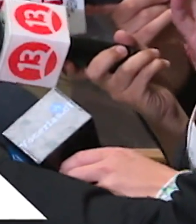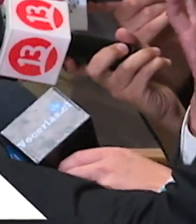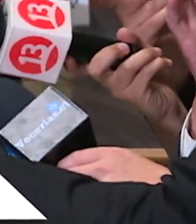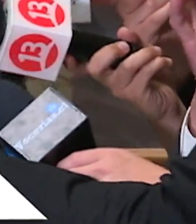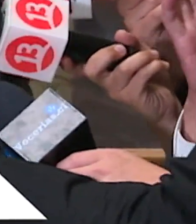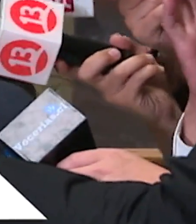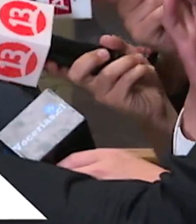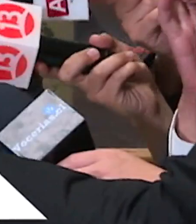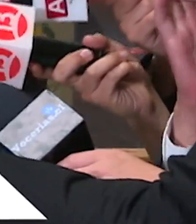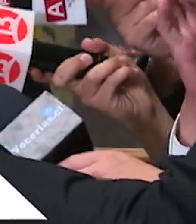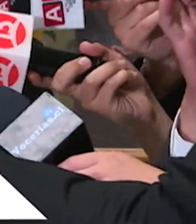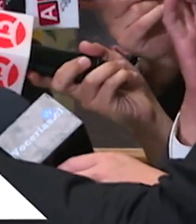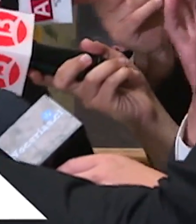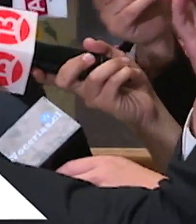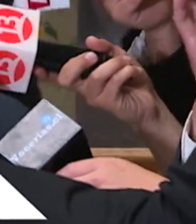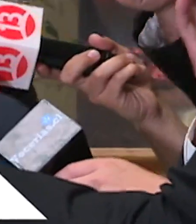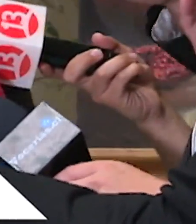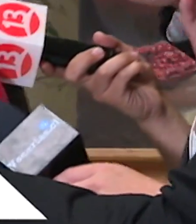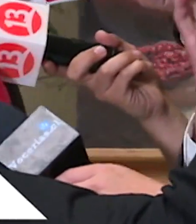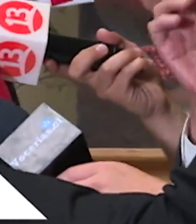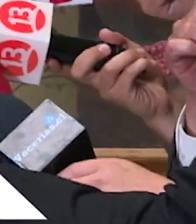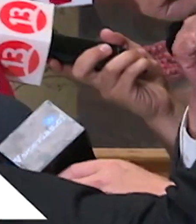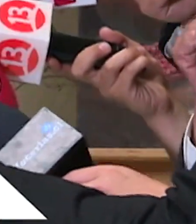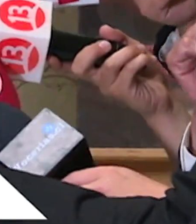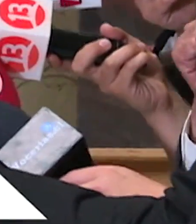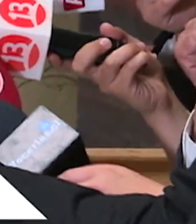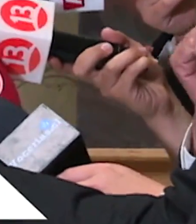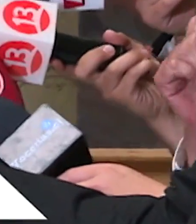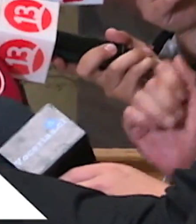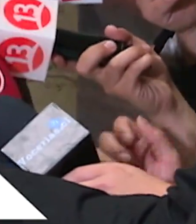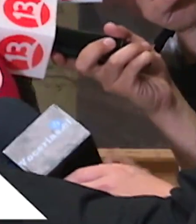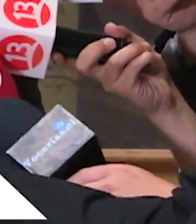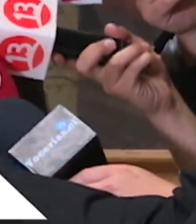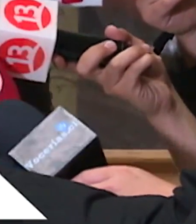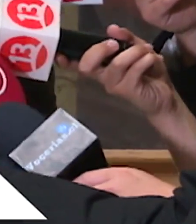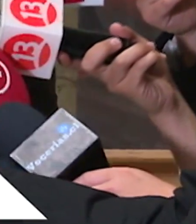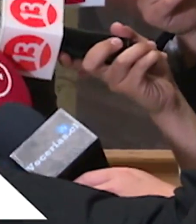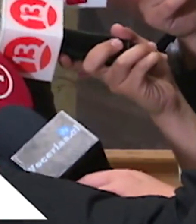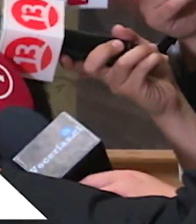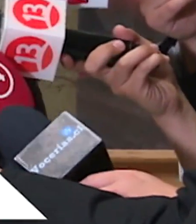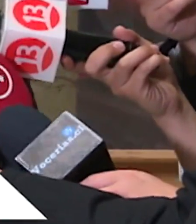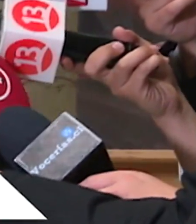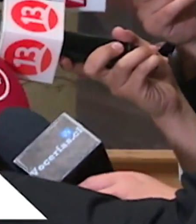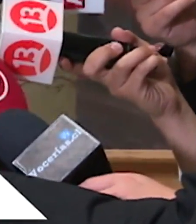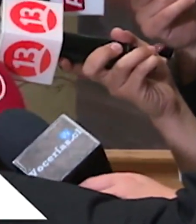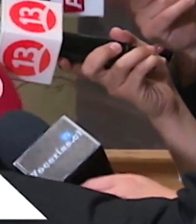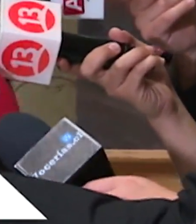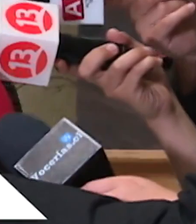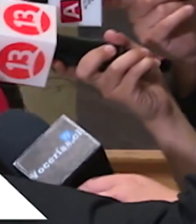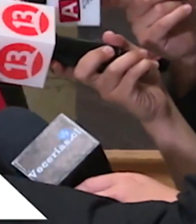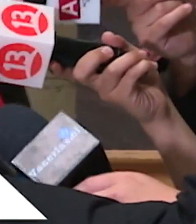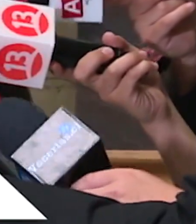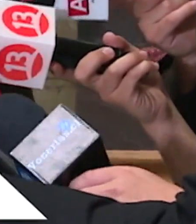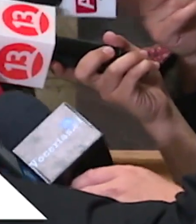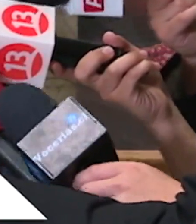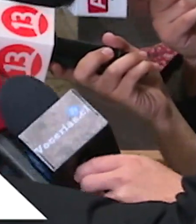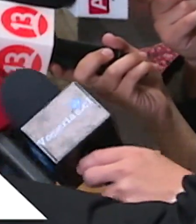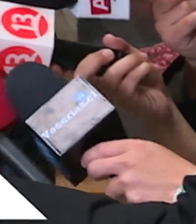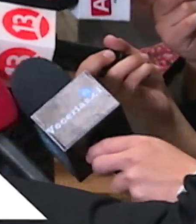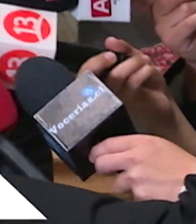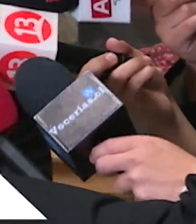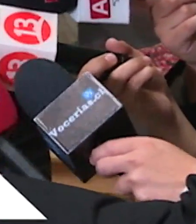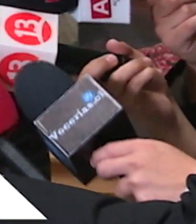respondiendo cu es la mirada que tiene gobierno para poder enfrentar los problemas que se viven por ejemplo la región de la araucanía